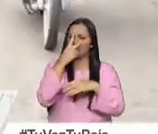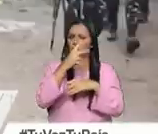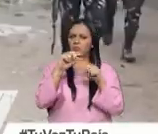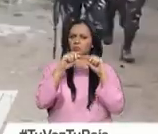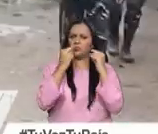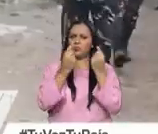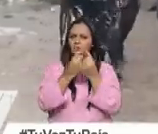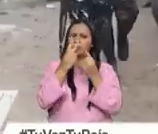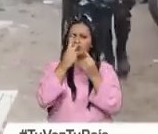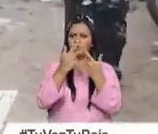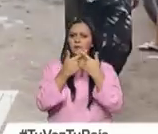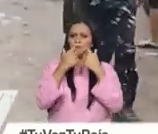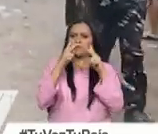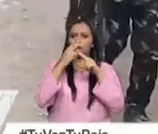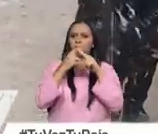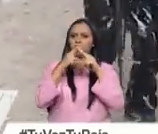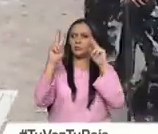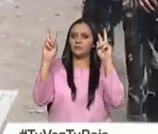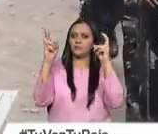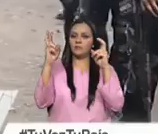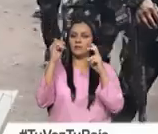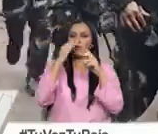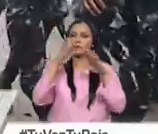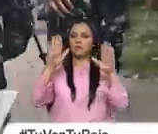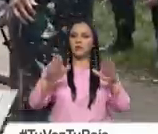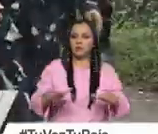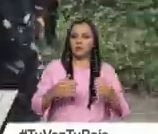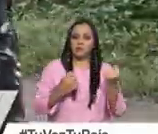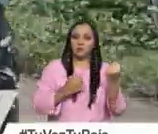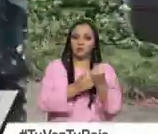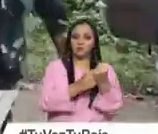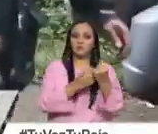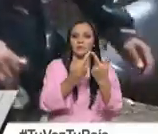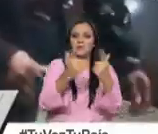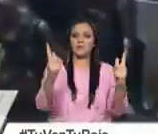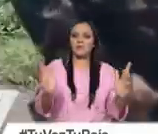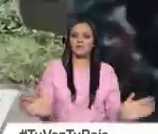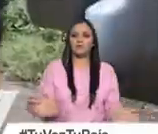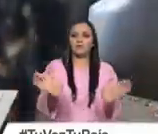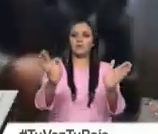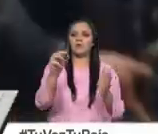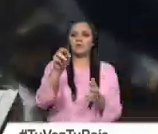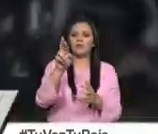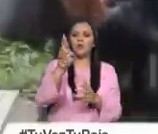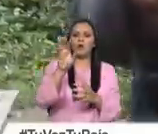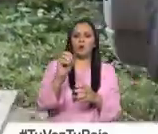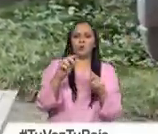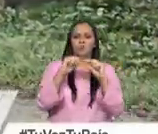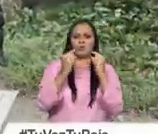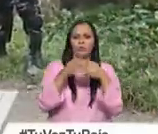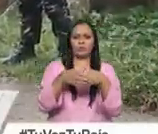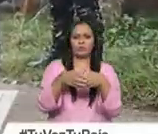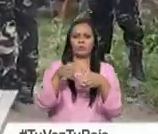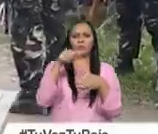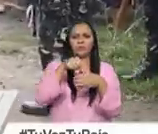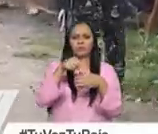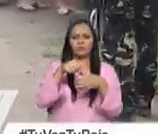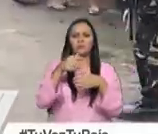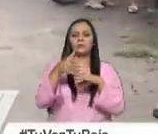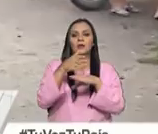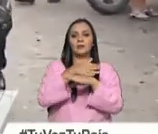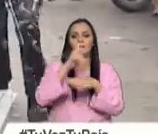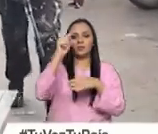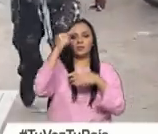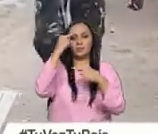Combatientes por la Libertad del Bangsamoro Islámico, una facción del Frente Moro de Liberación Islámica, el principal grupo rebelde del país con el que el